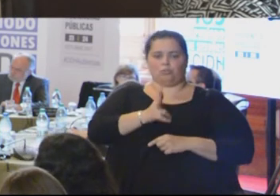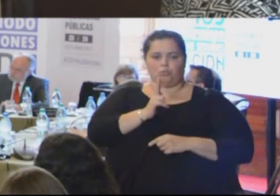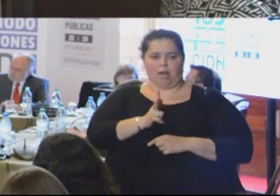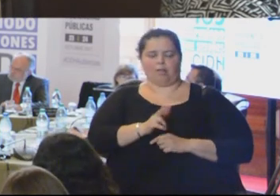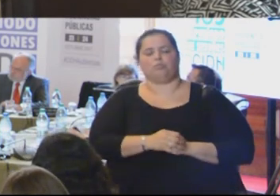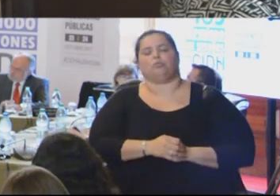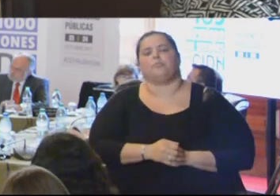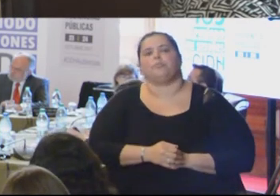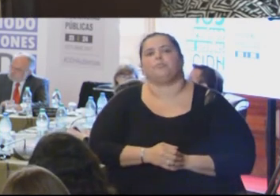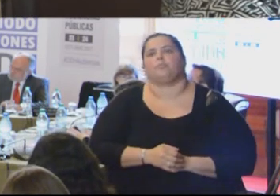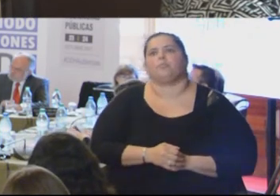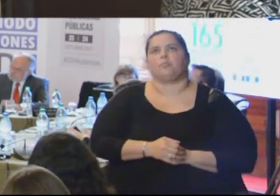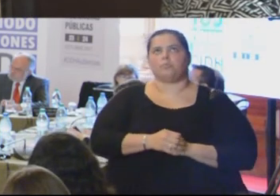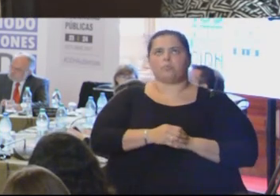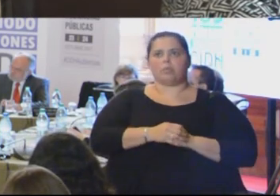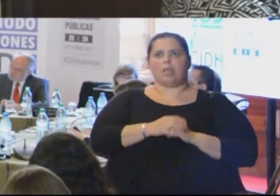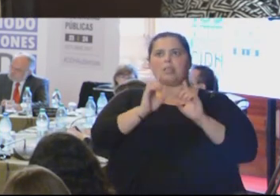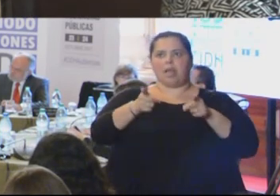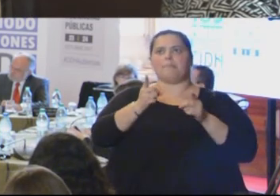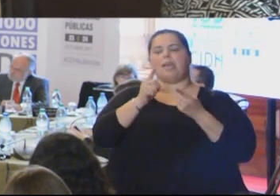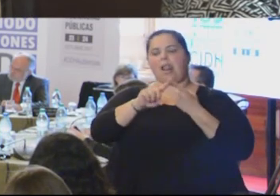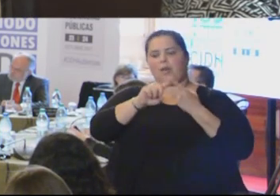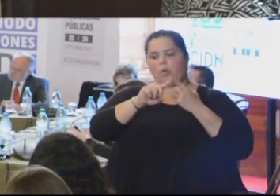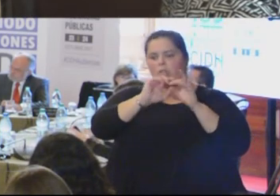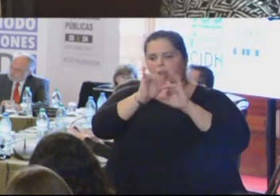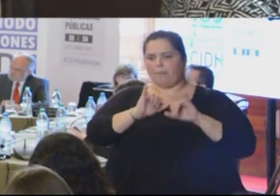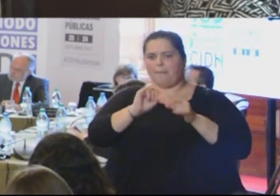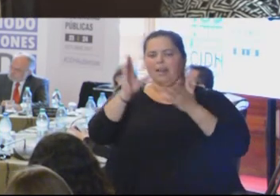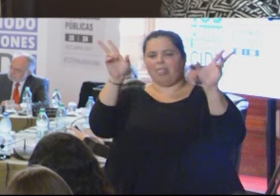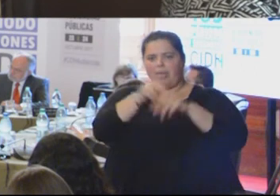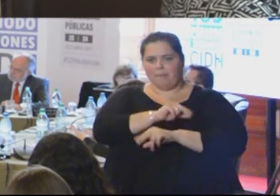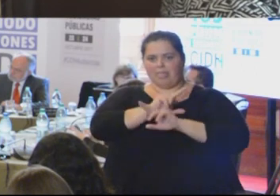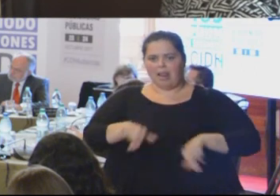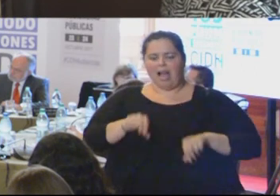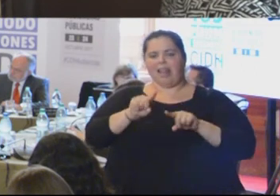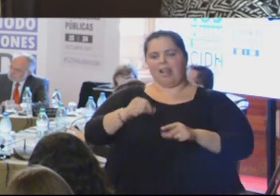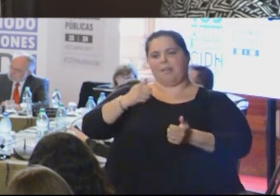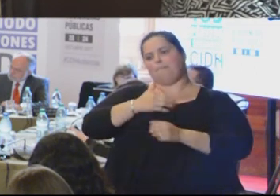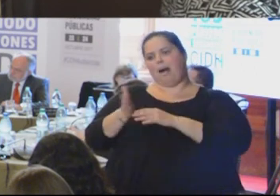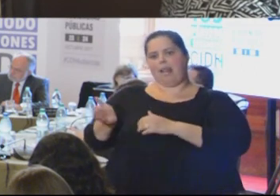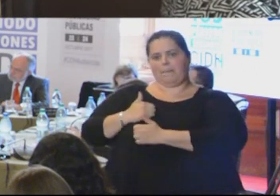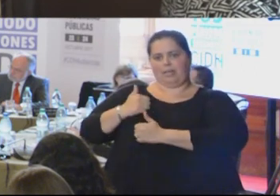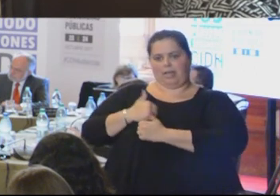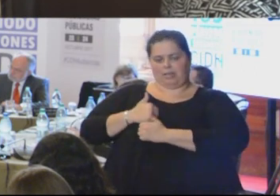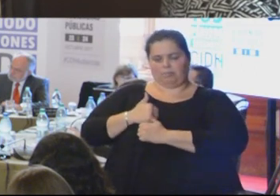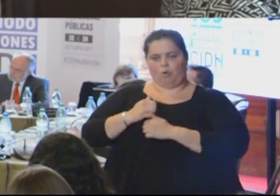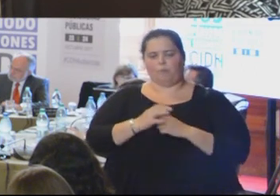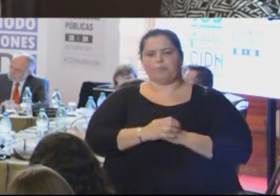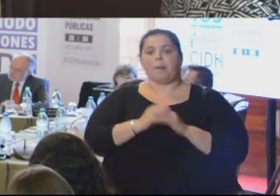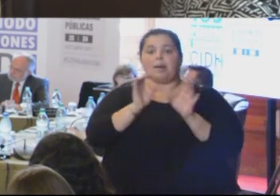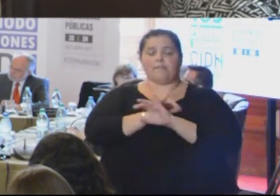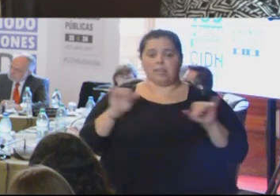medidas contempladas en el acuerdo de paz para desmantelar el paramilitarismo como por ejemplo la unidad especial de investigación para